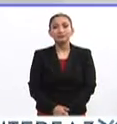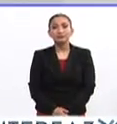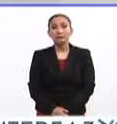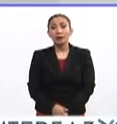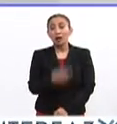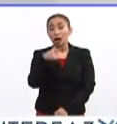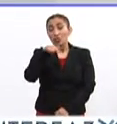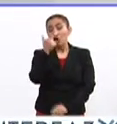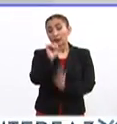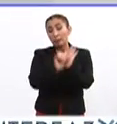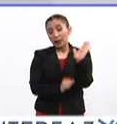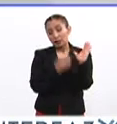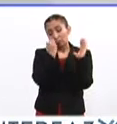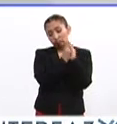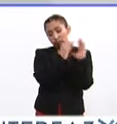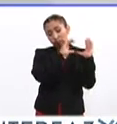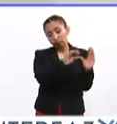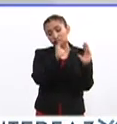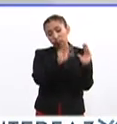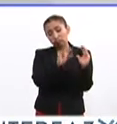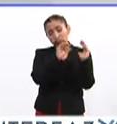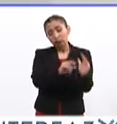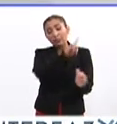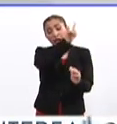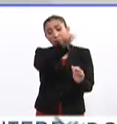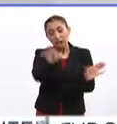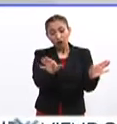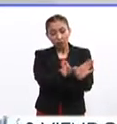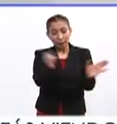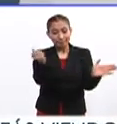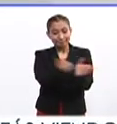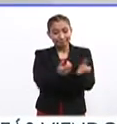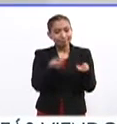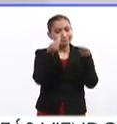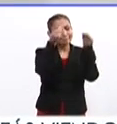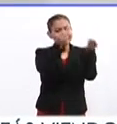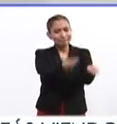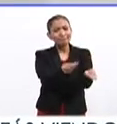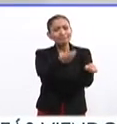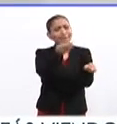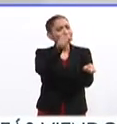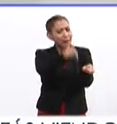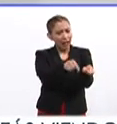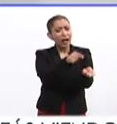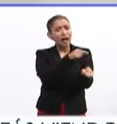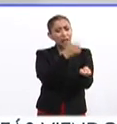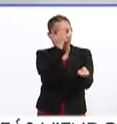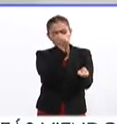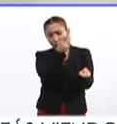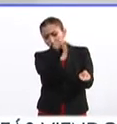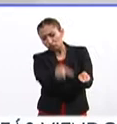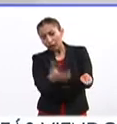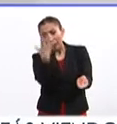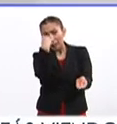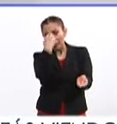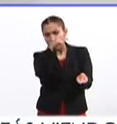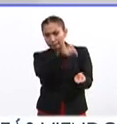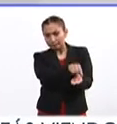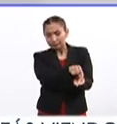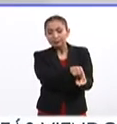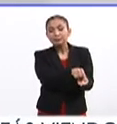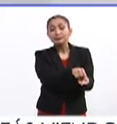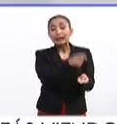Después de 12 meses de capacitación, recibirán una constancia o certificación de las habilidades